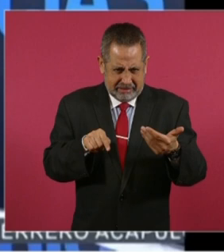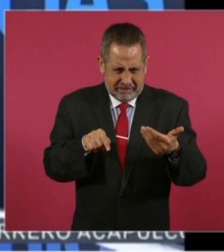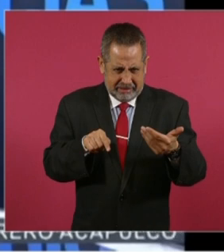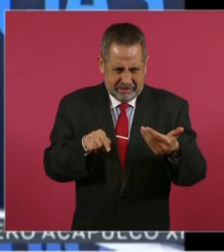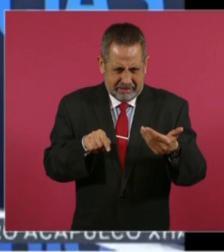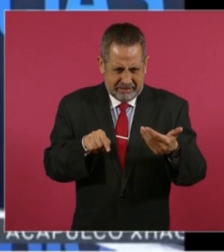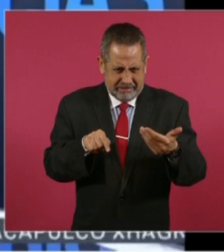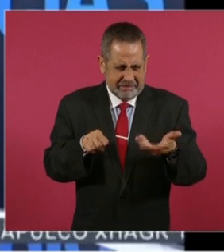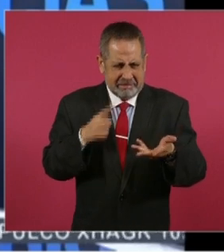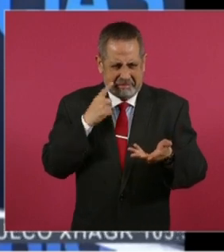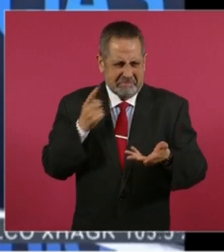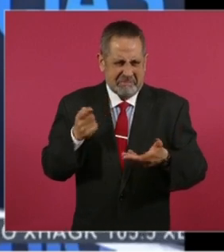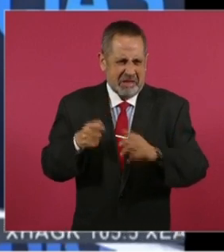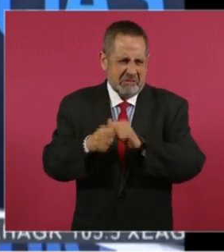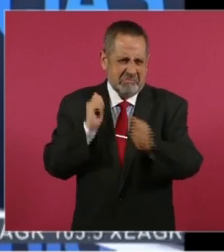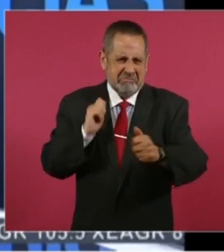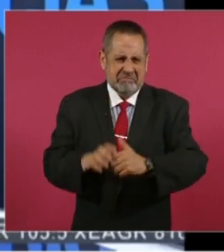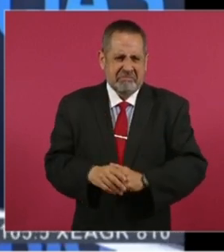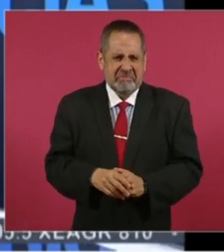Lo voy a romper.